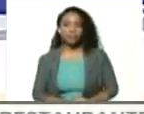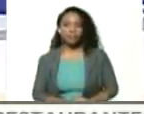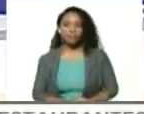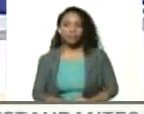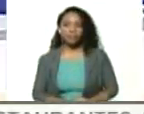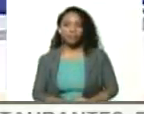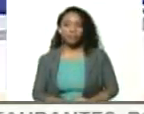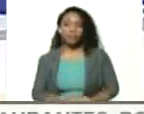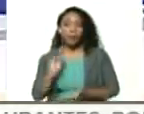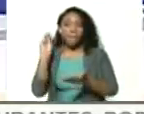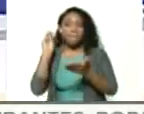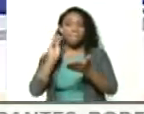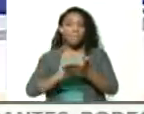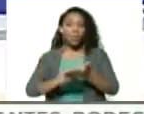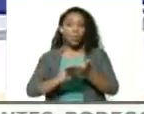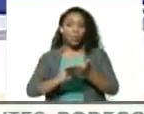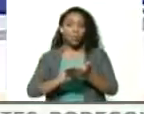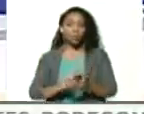Se montó